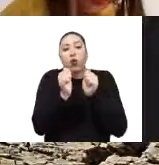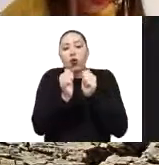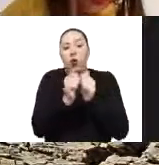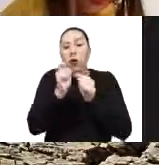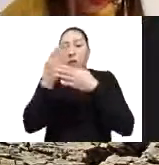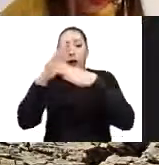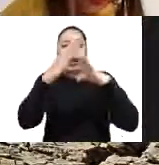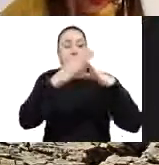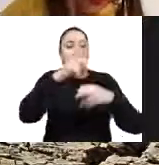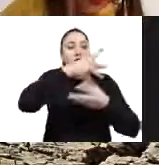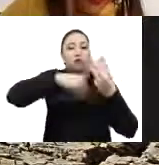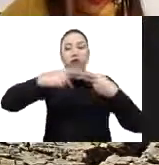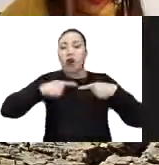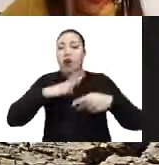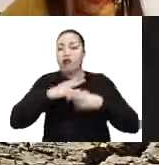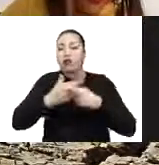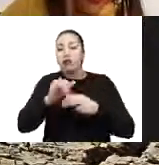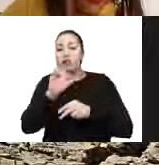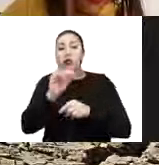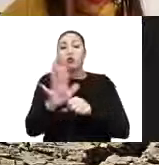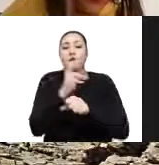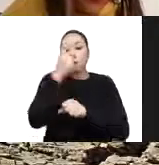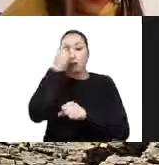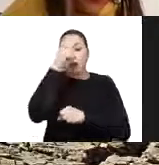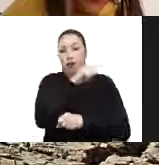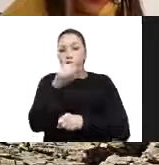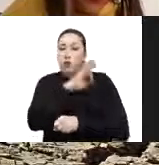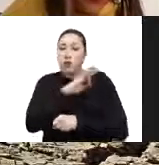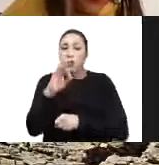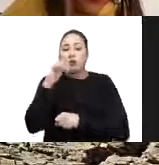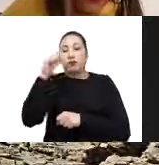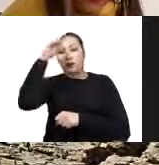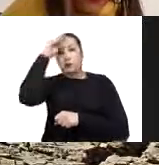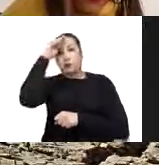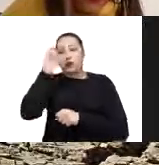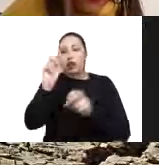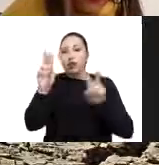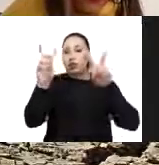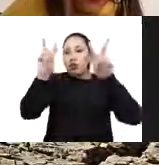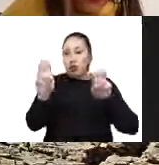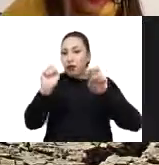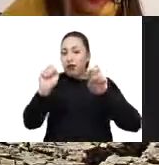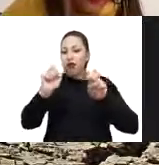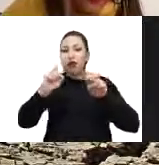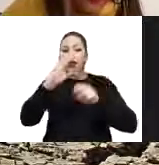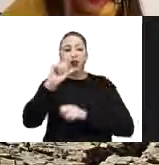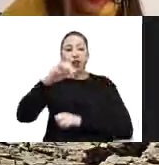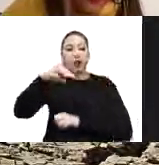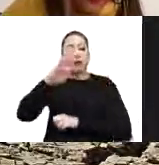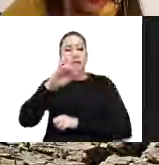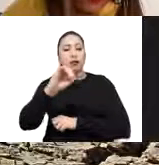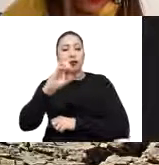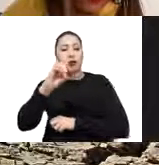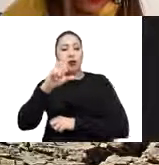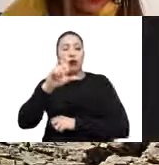bancos, etcétera, etcétera. Entonces, para que ustedes se den una idea de que el cambio climático es uno de los principales riesgos para